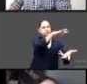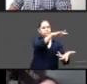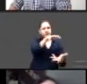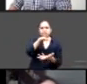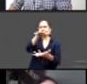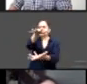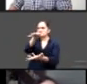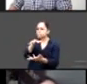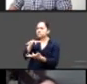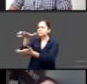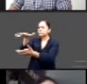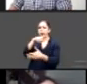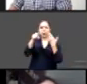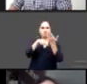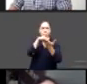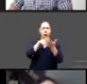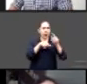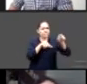diapositiva, por favor.